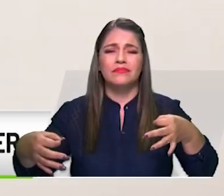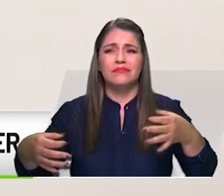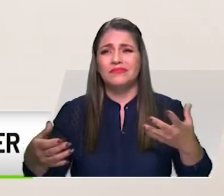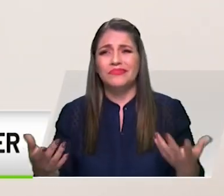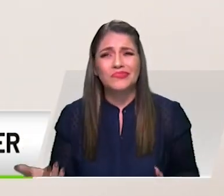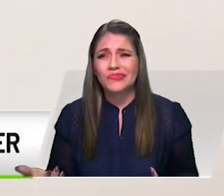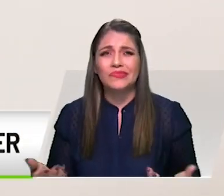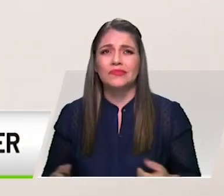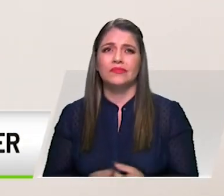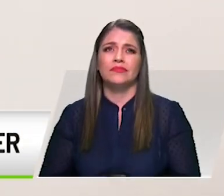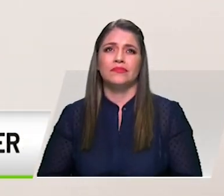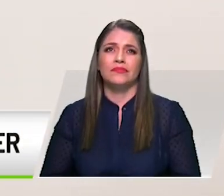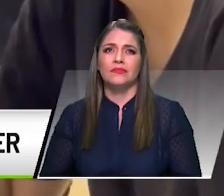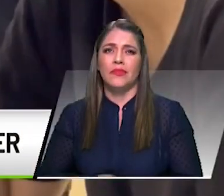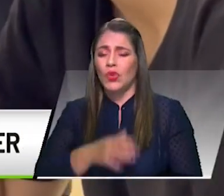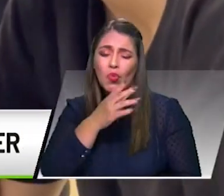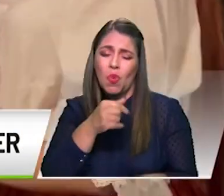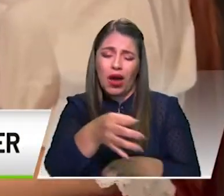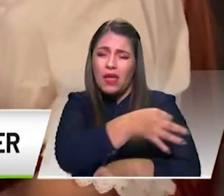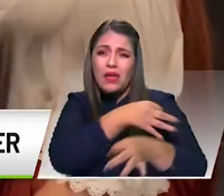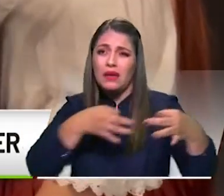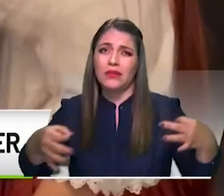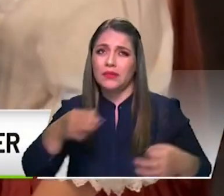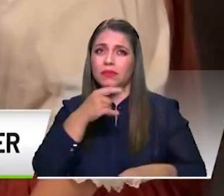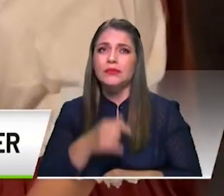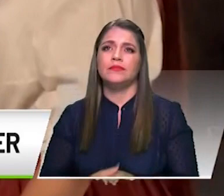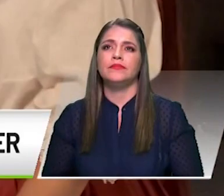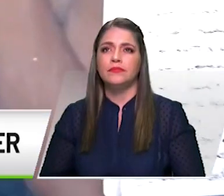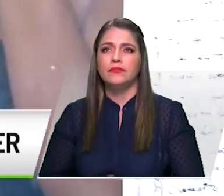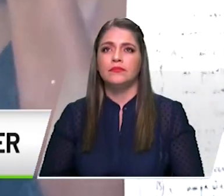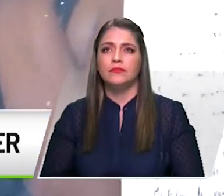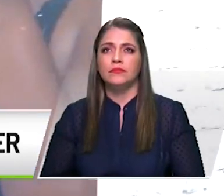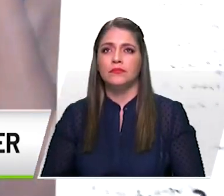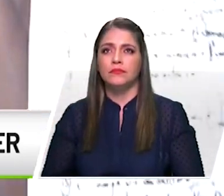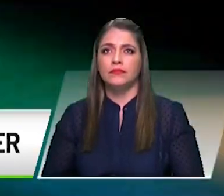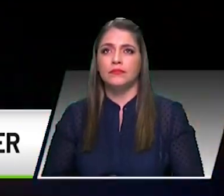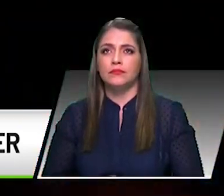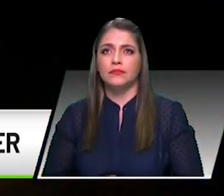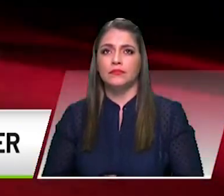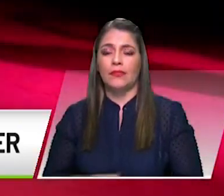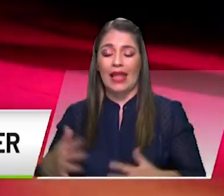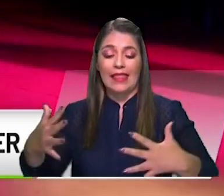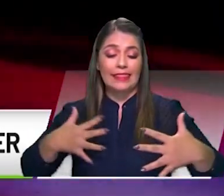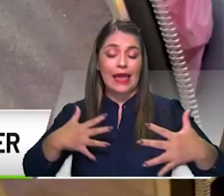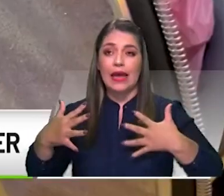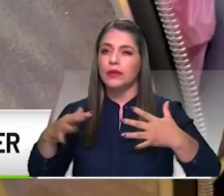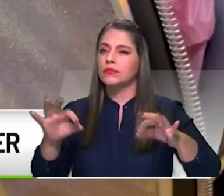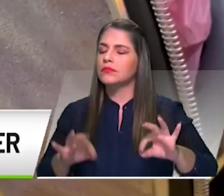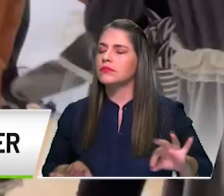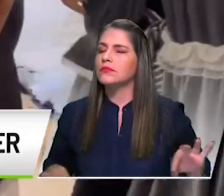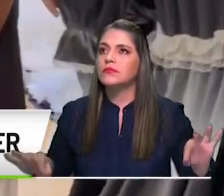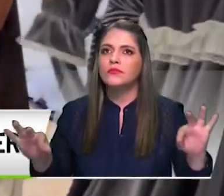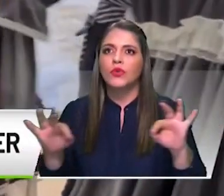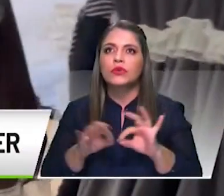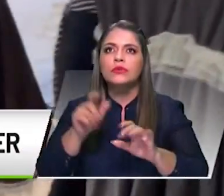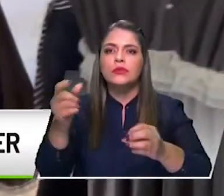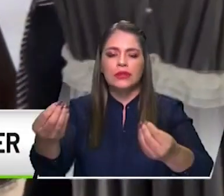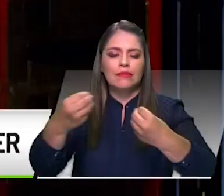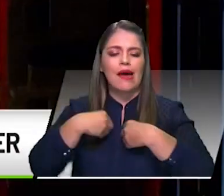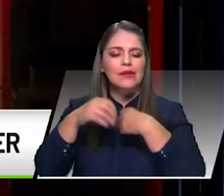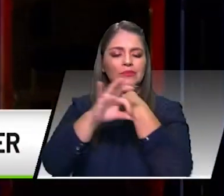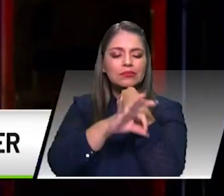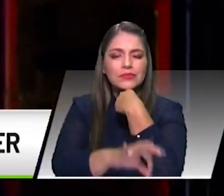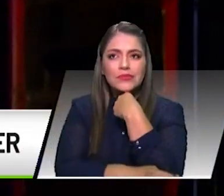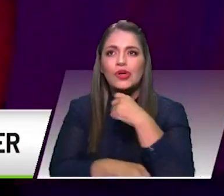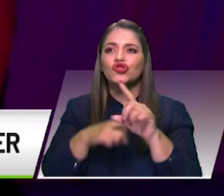experiencia con los sentidos te la va a reemplazar. Así lo reconoce el público, para el cual el teatro es un importante alimento psicológico y